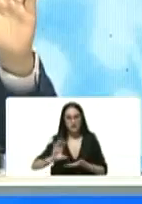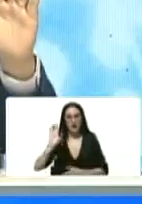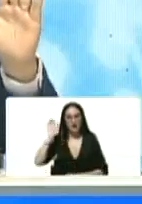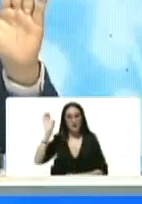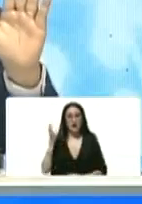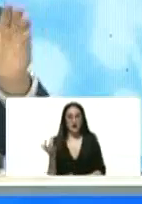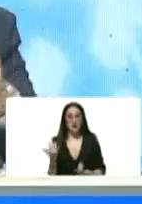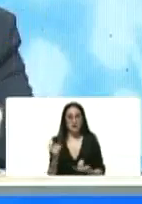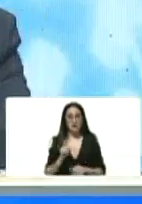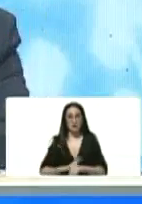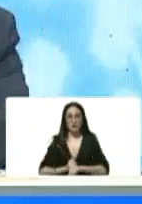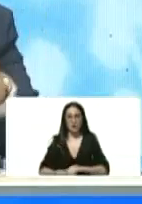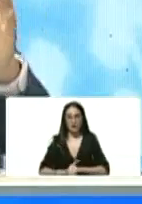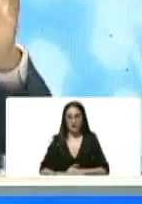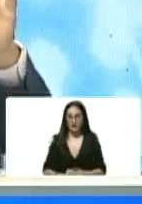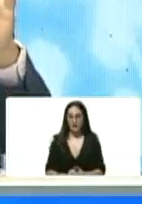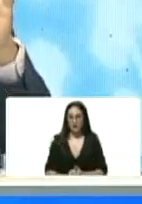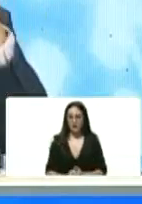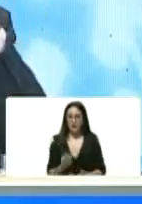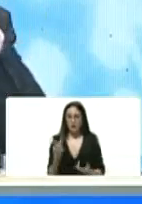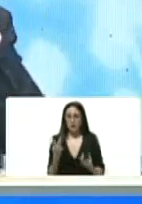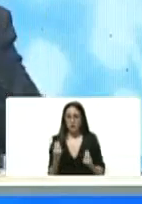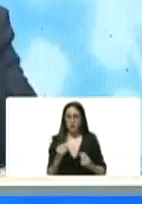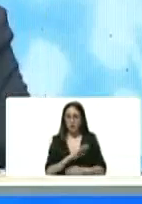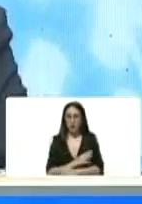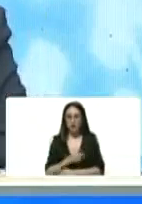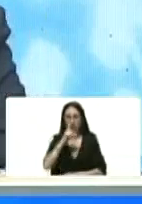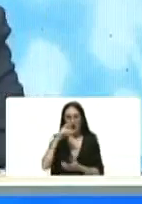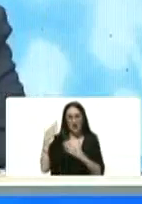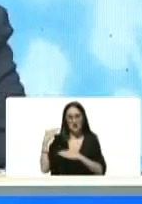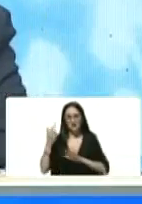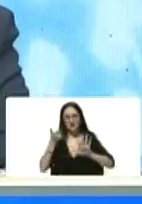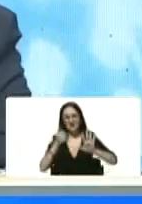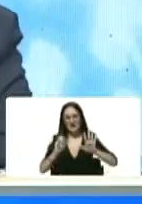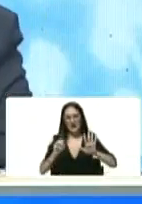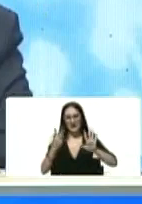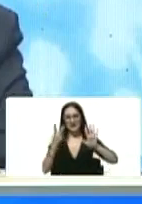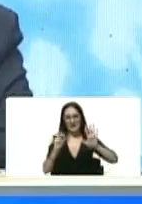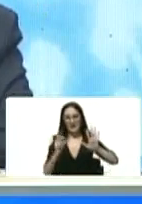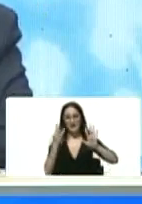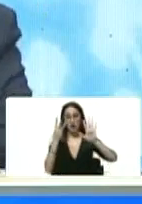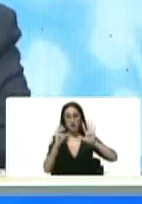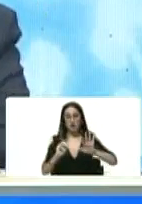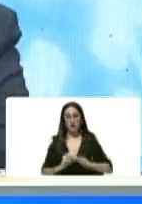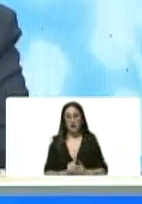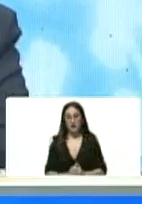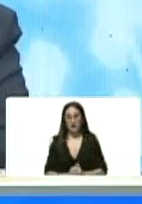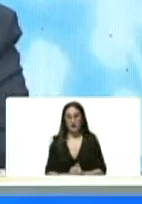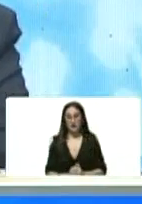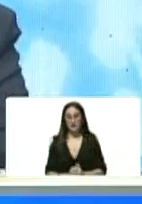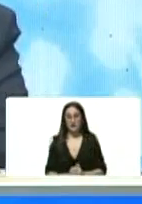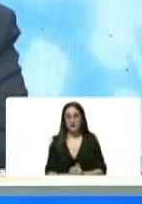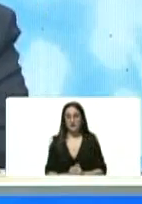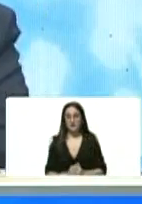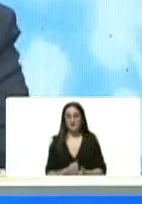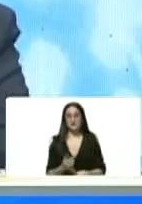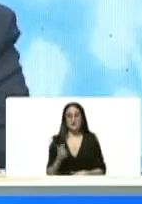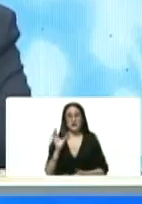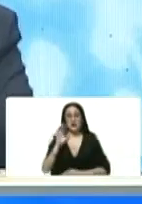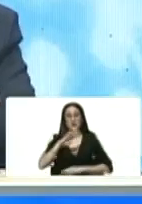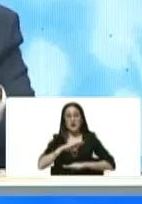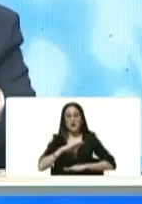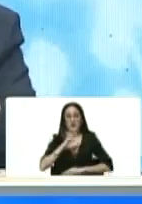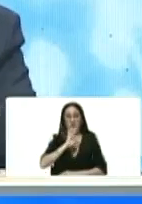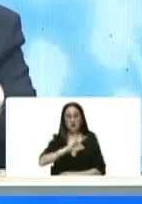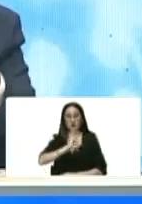su momento. Muy poderoso en los años 60, 70, 80. Estado de bienestar social,